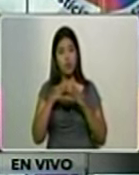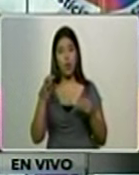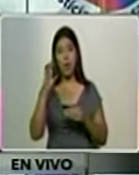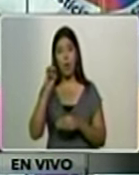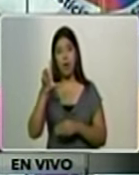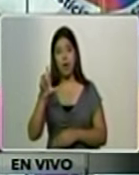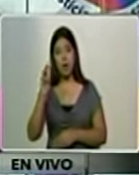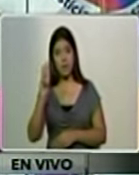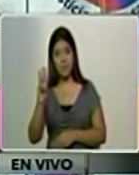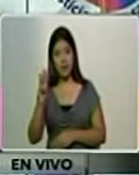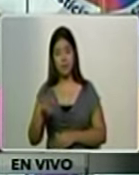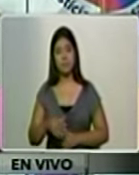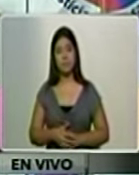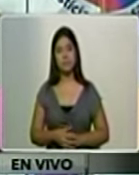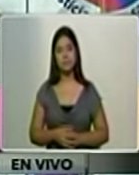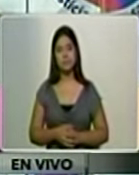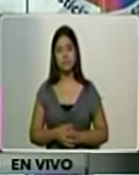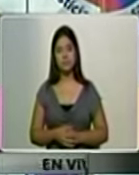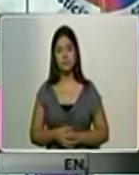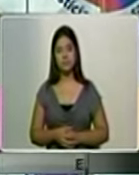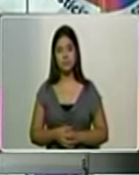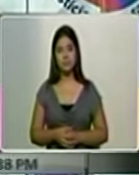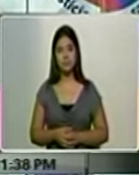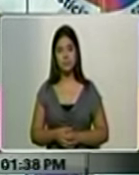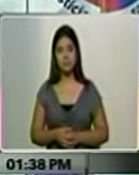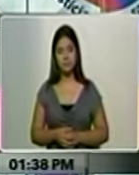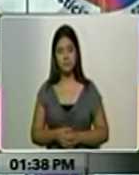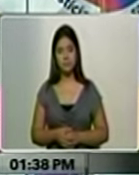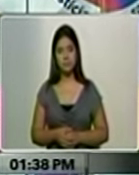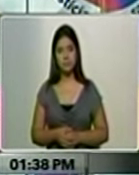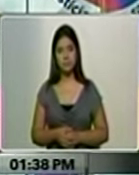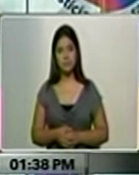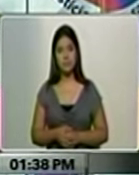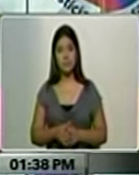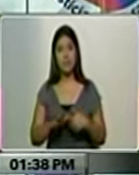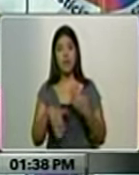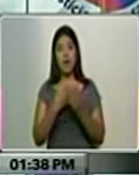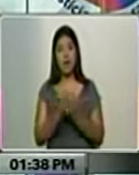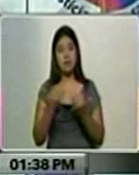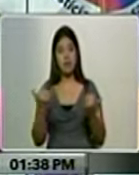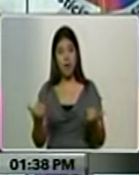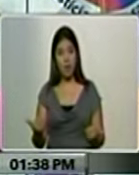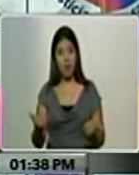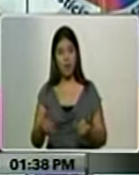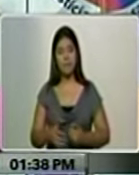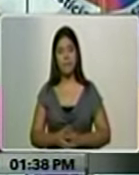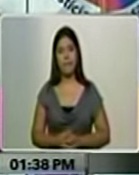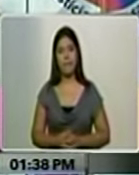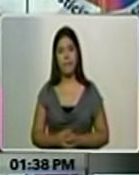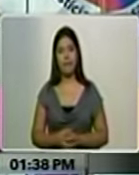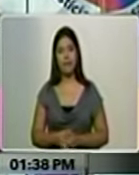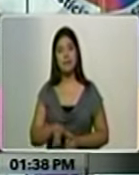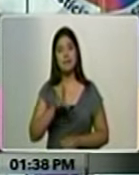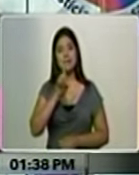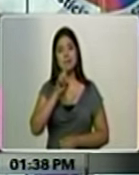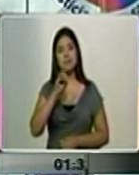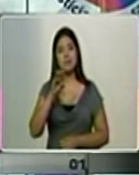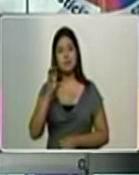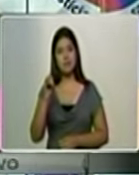de liberación del pueblo se han ejecutado hasta la fecha unas 100